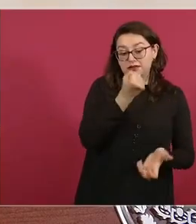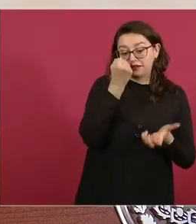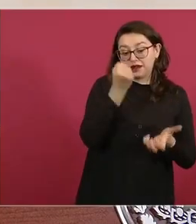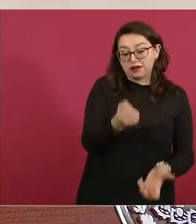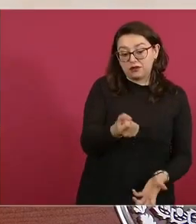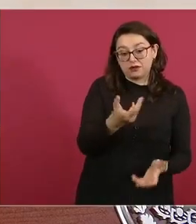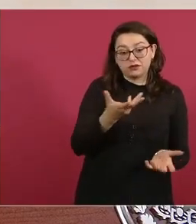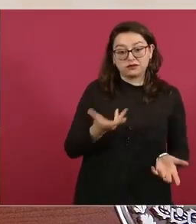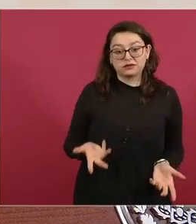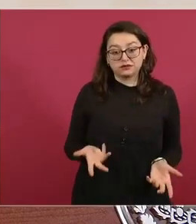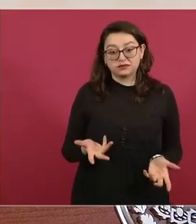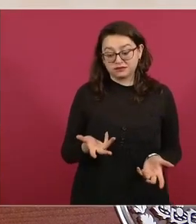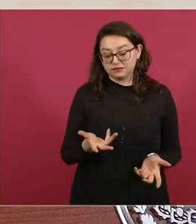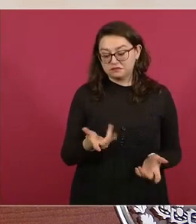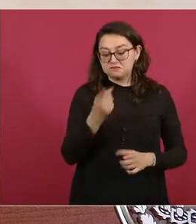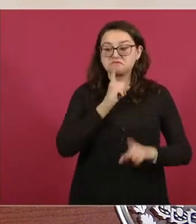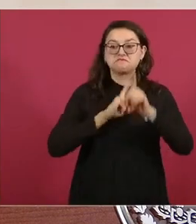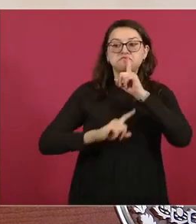calumniarnos.